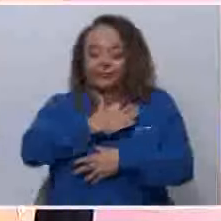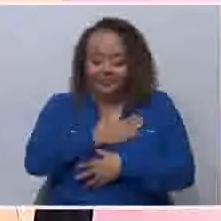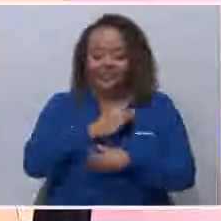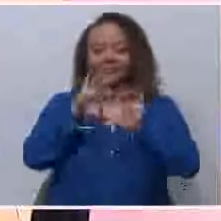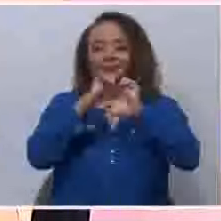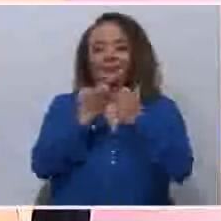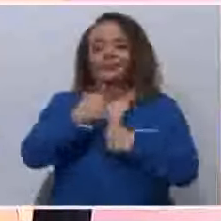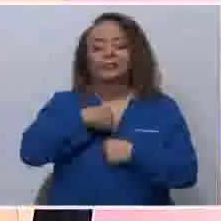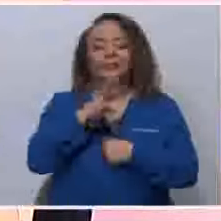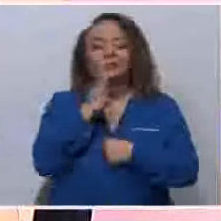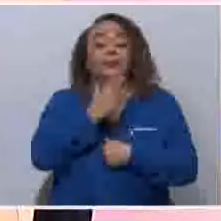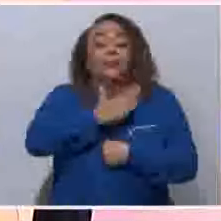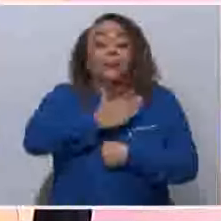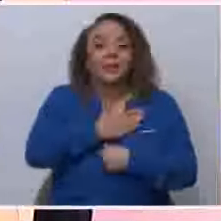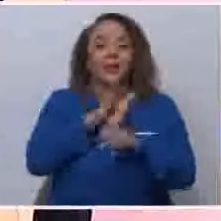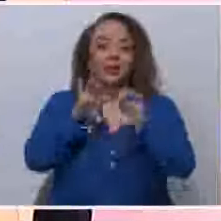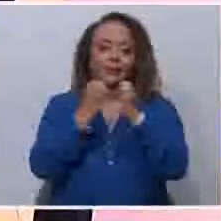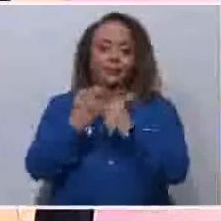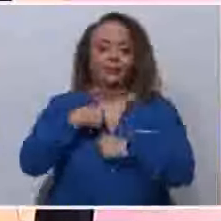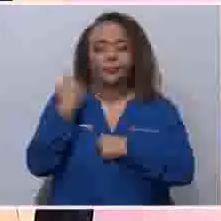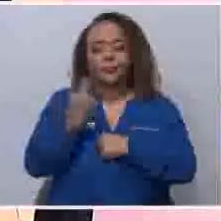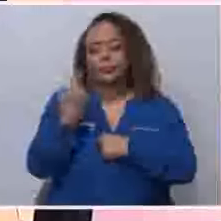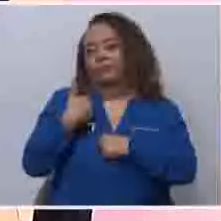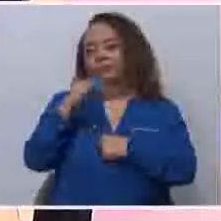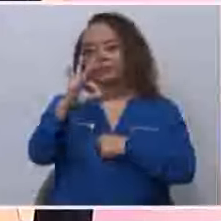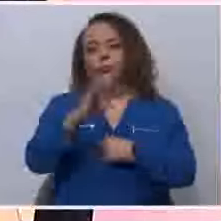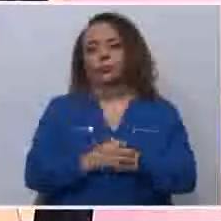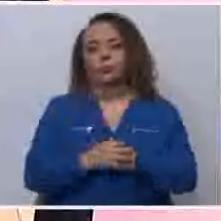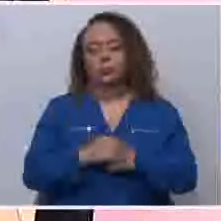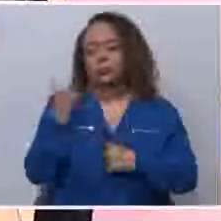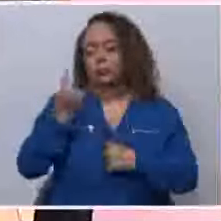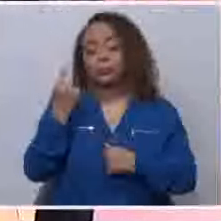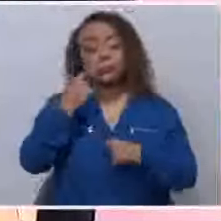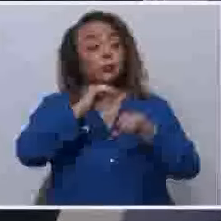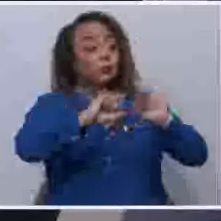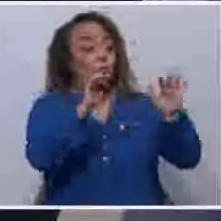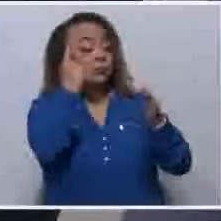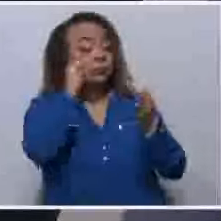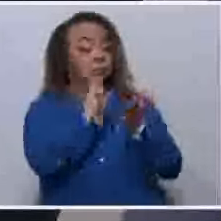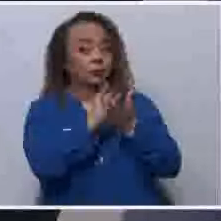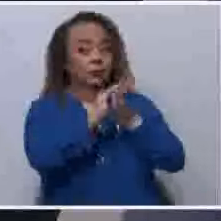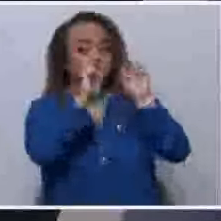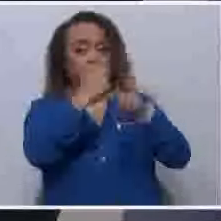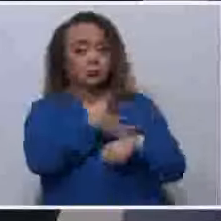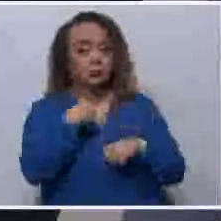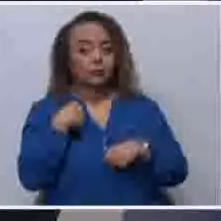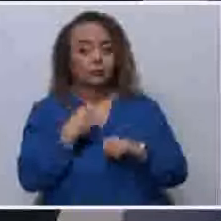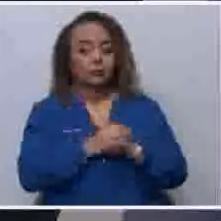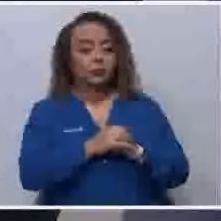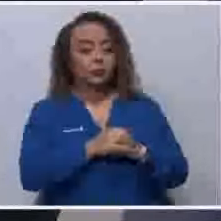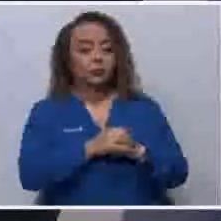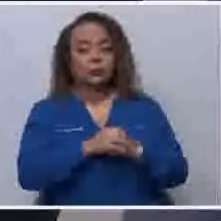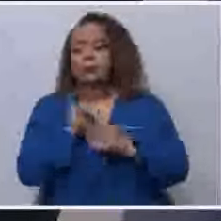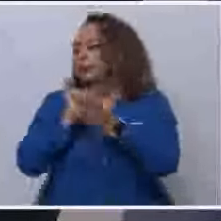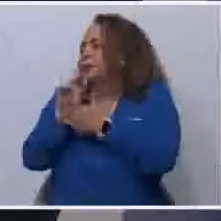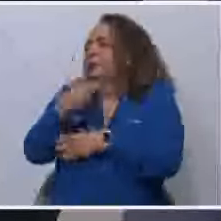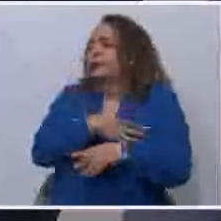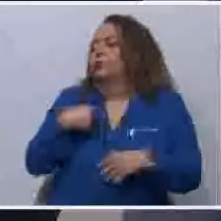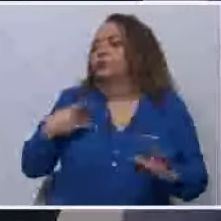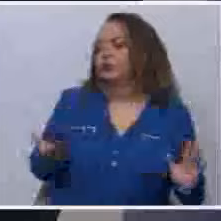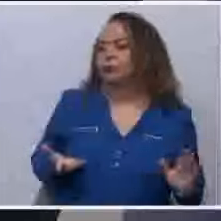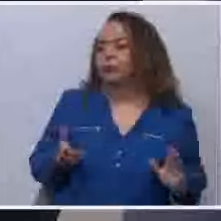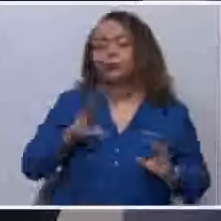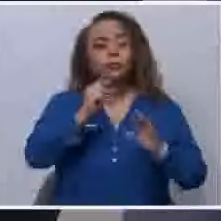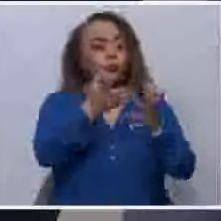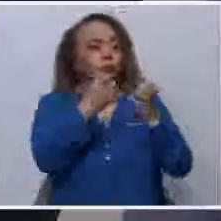yo hablo en mi equipo, yo siempre tendría un 9. Siempre. Claro, pero ahí está el tema del gusto, aunque sí, también sí, sí, el gusto... Sí. No, es un gusto. No lo quiero